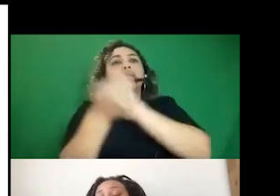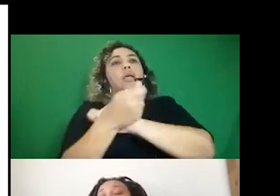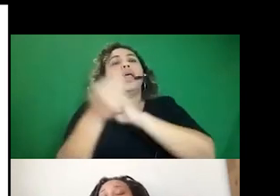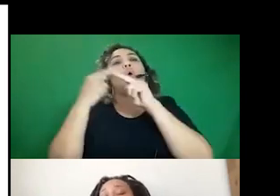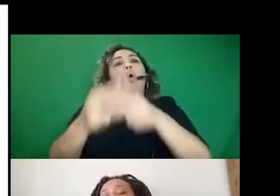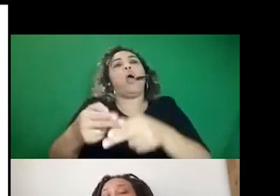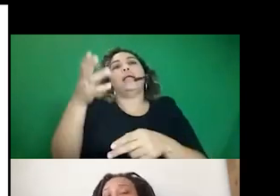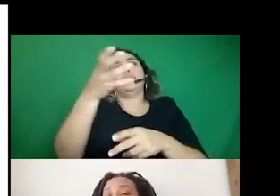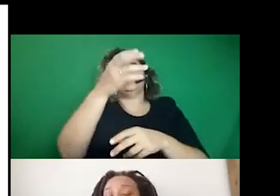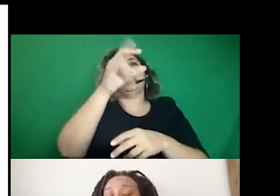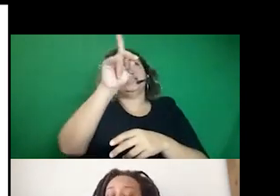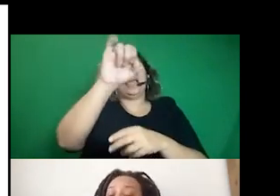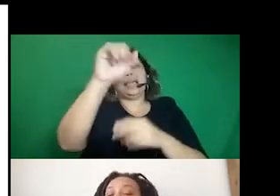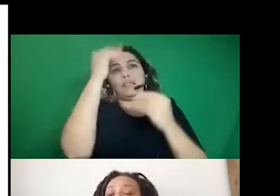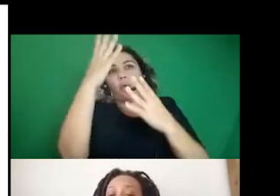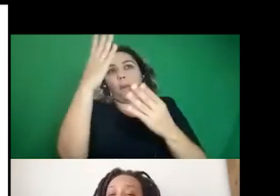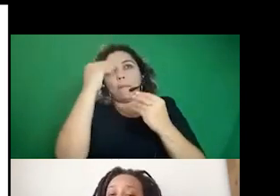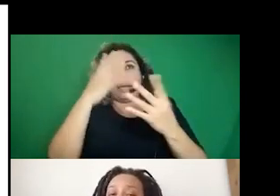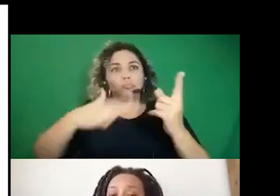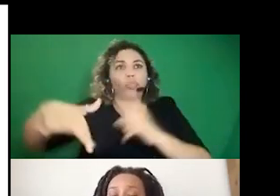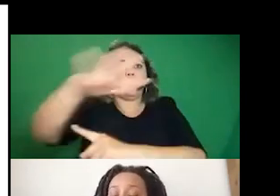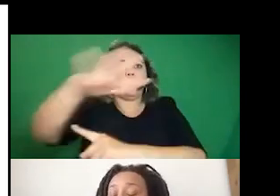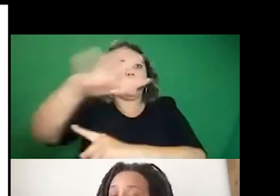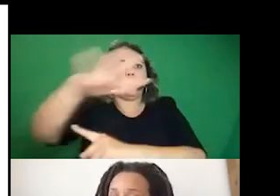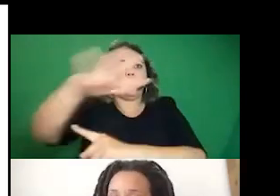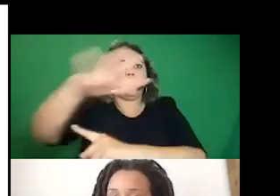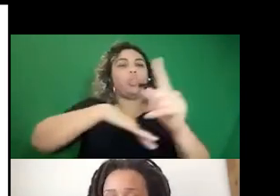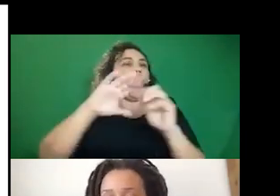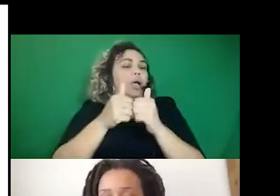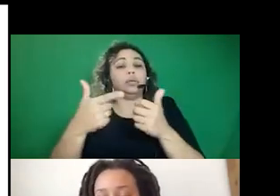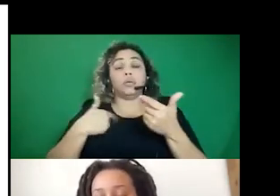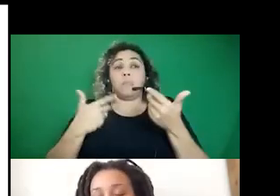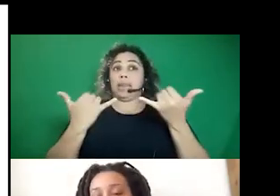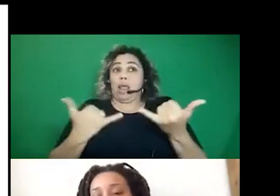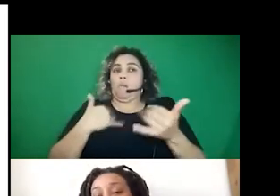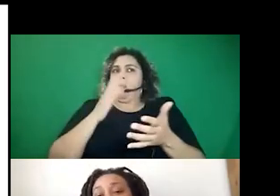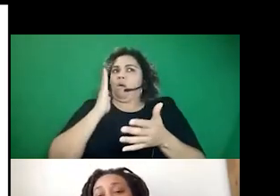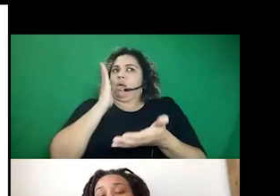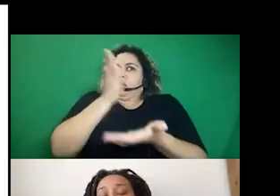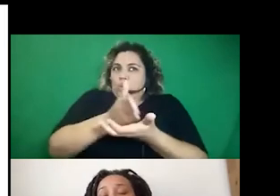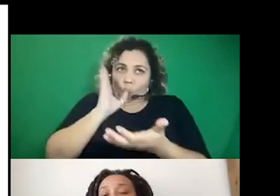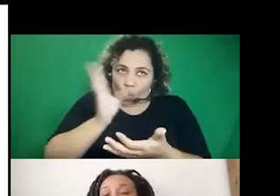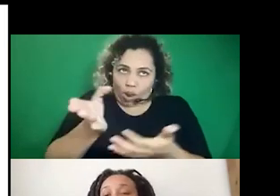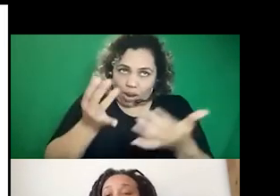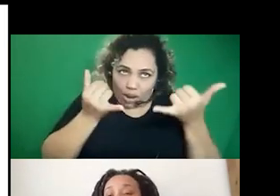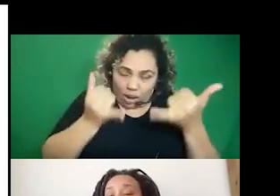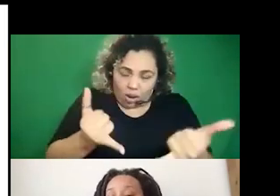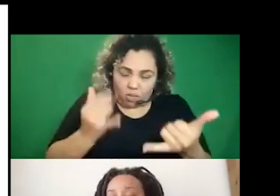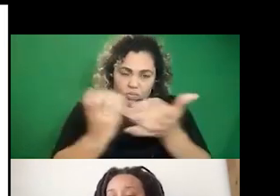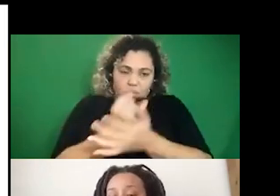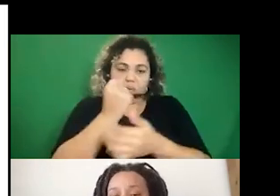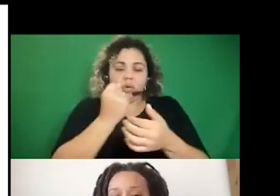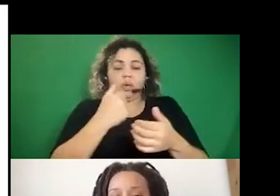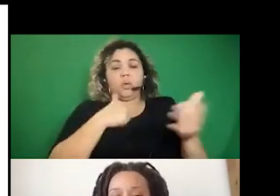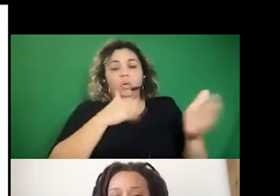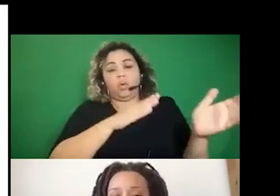destacando intencionalmente o sin intención entonces voy a dejar esto acá